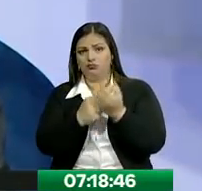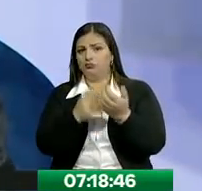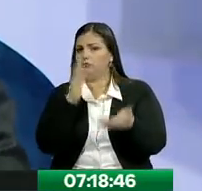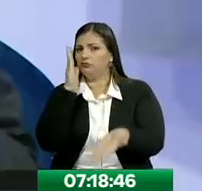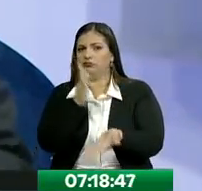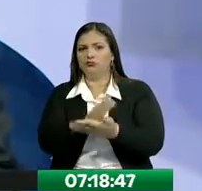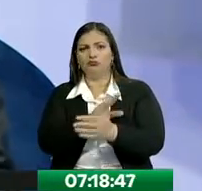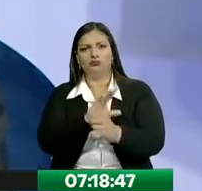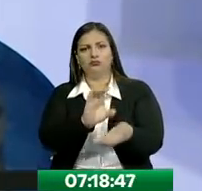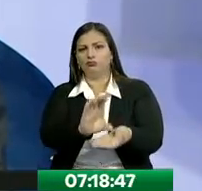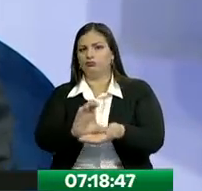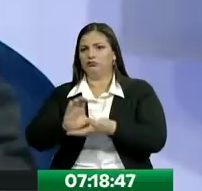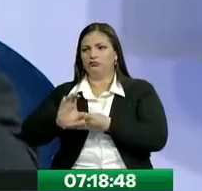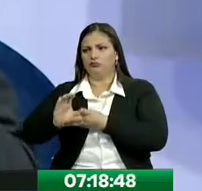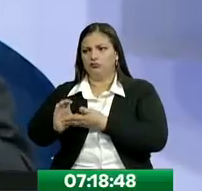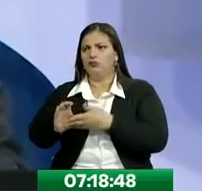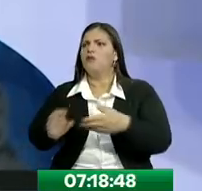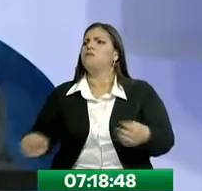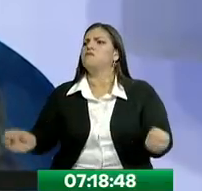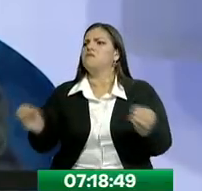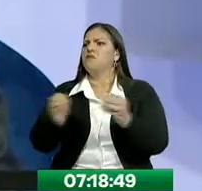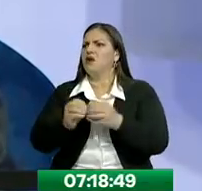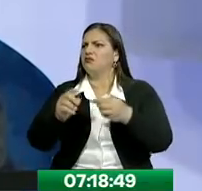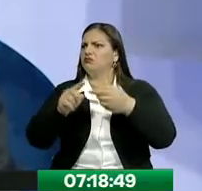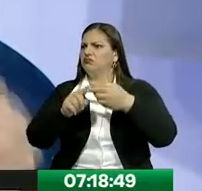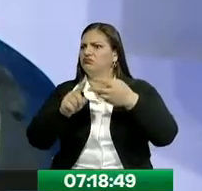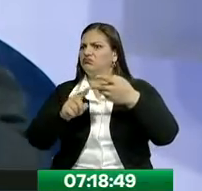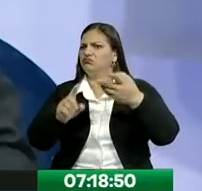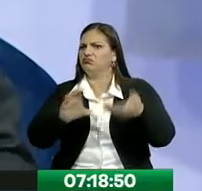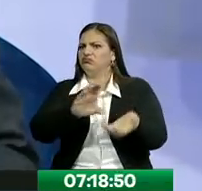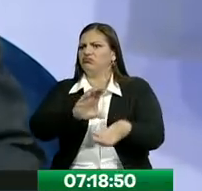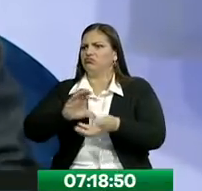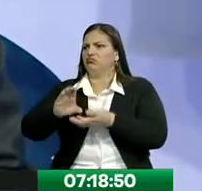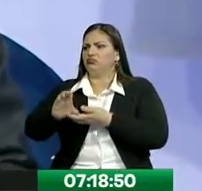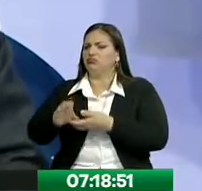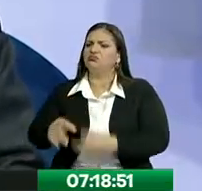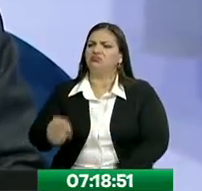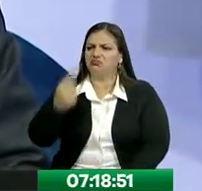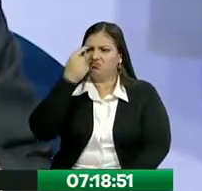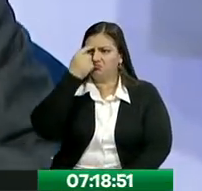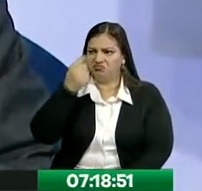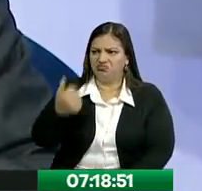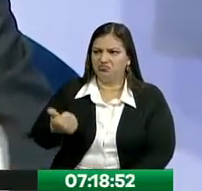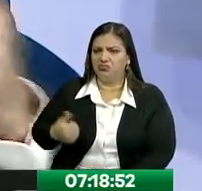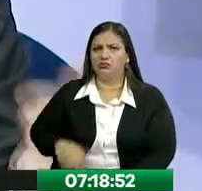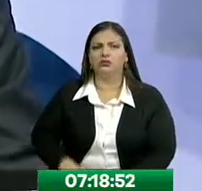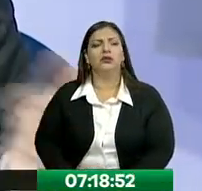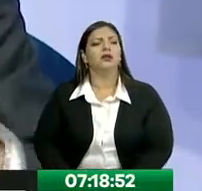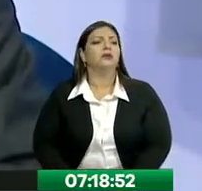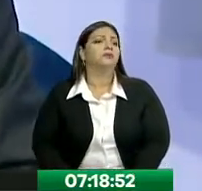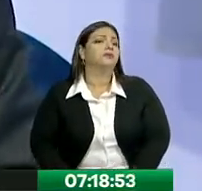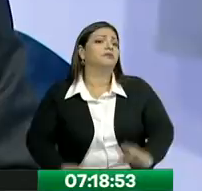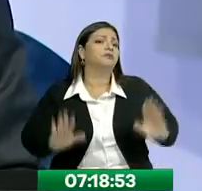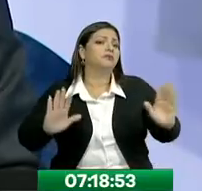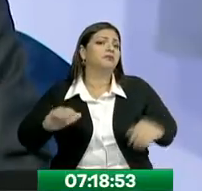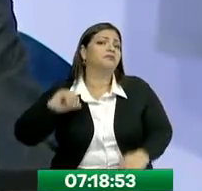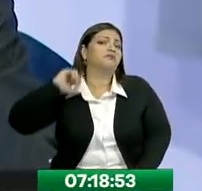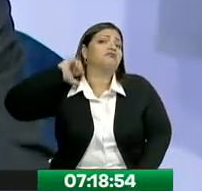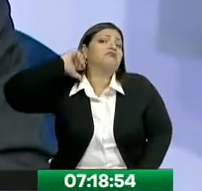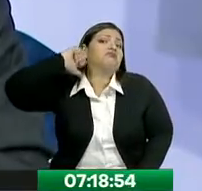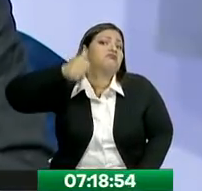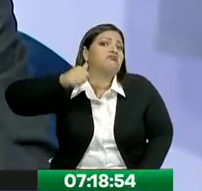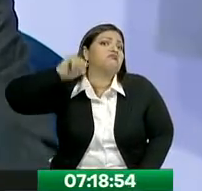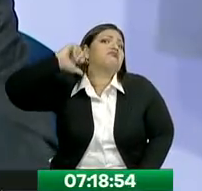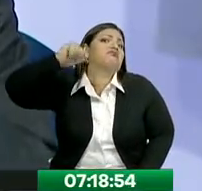dimensión de estos subsidios, la focalización de estos y los impactos que pudieran tener mañana el desmonte de aquellos subsidios. Y debemos